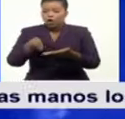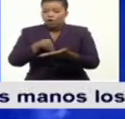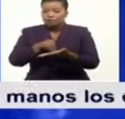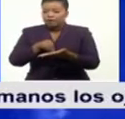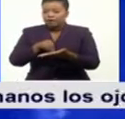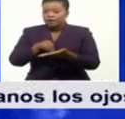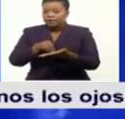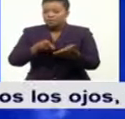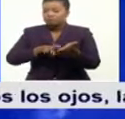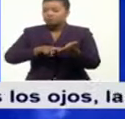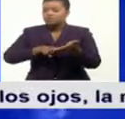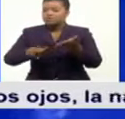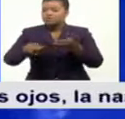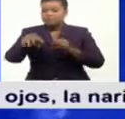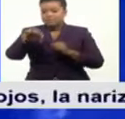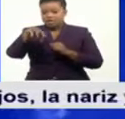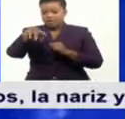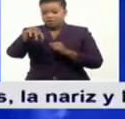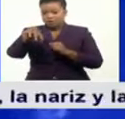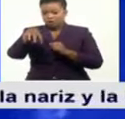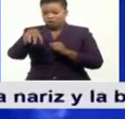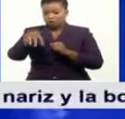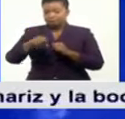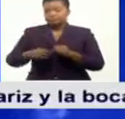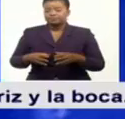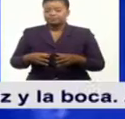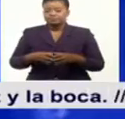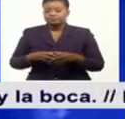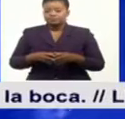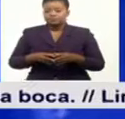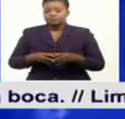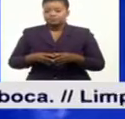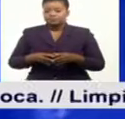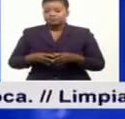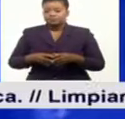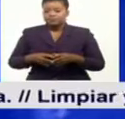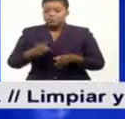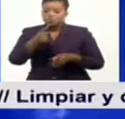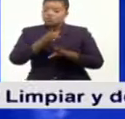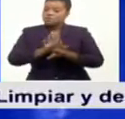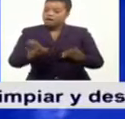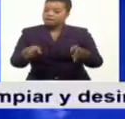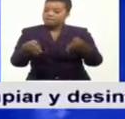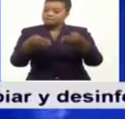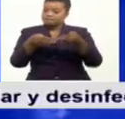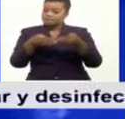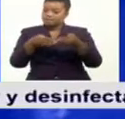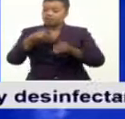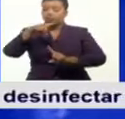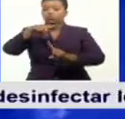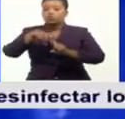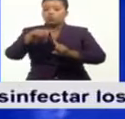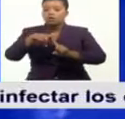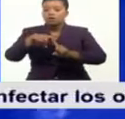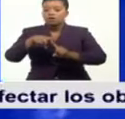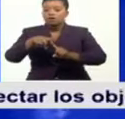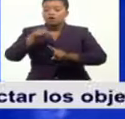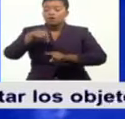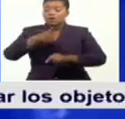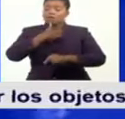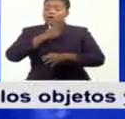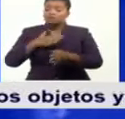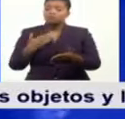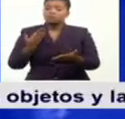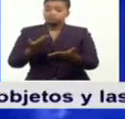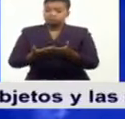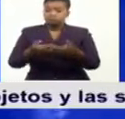la provincia de Pinar del Río. Se cerró un evento en Las Tunas y se propone abrir un evento